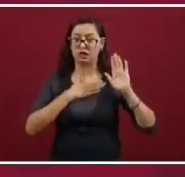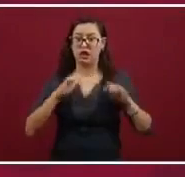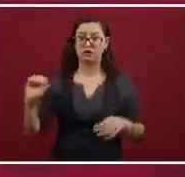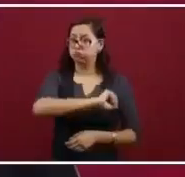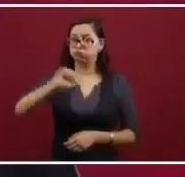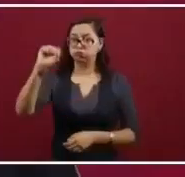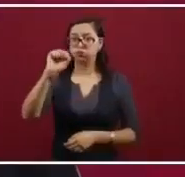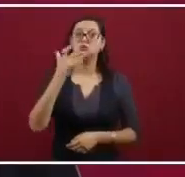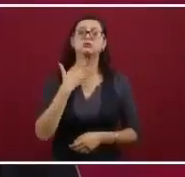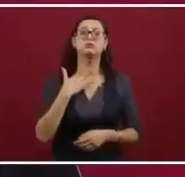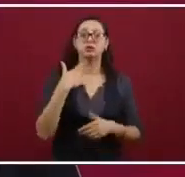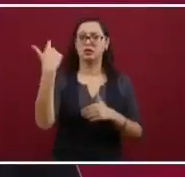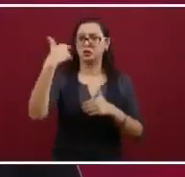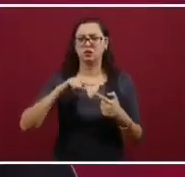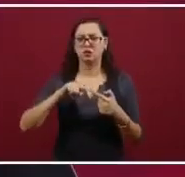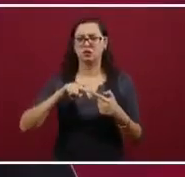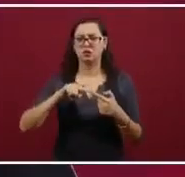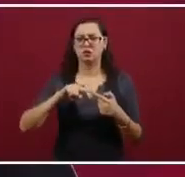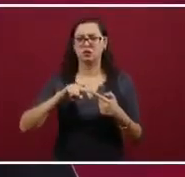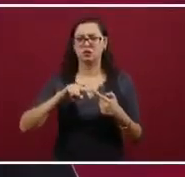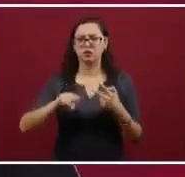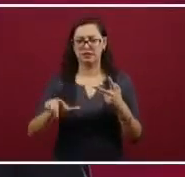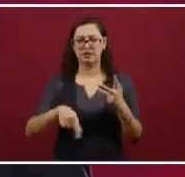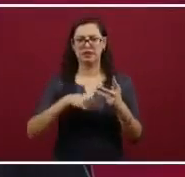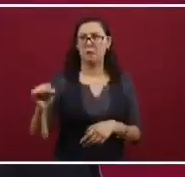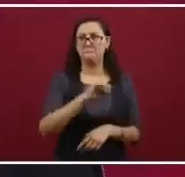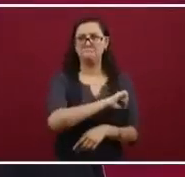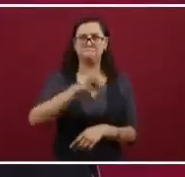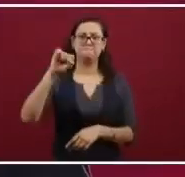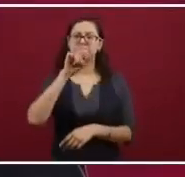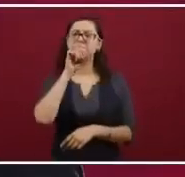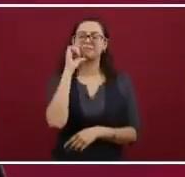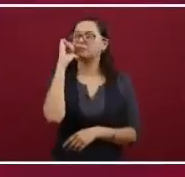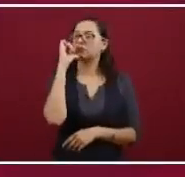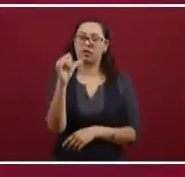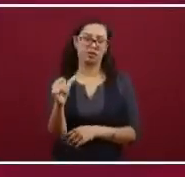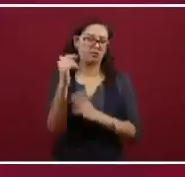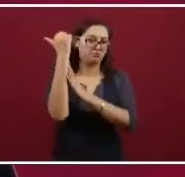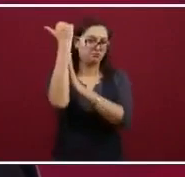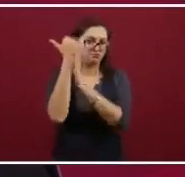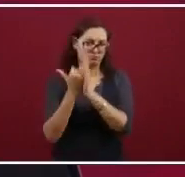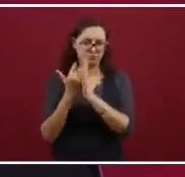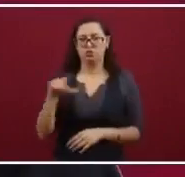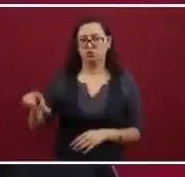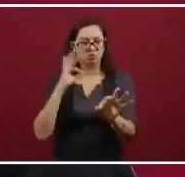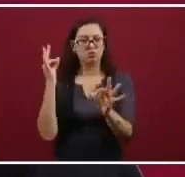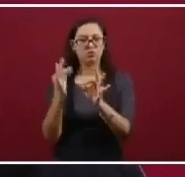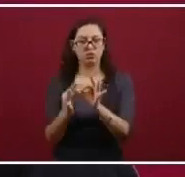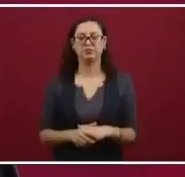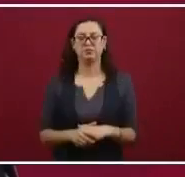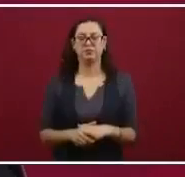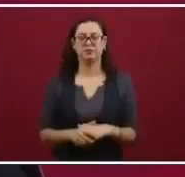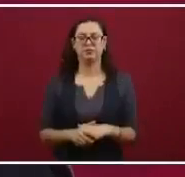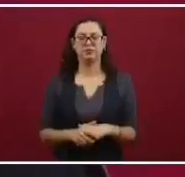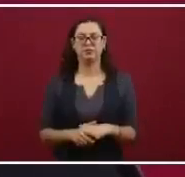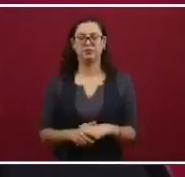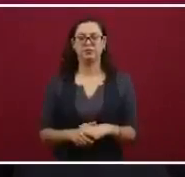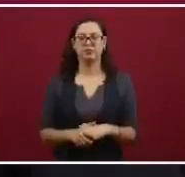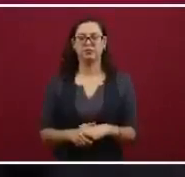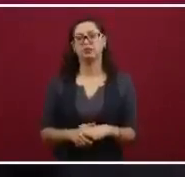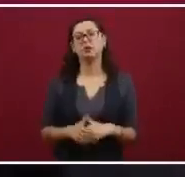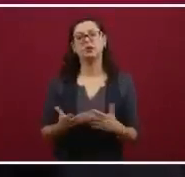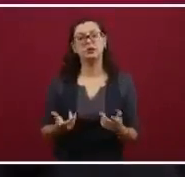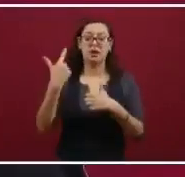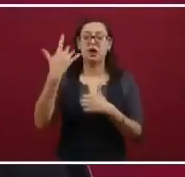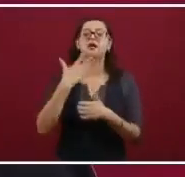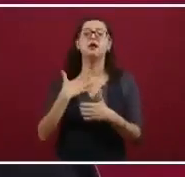los precios de las gasolinas, del diésel, porque la mayor parte de la gasolina, del diésel, bueno, también de la